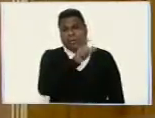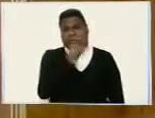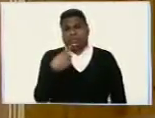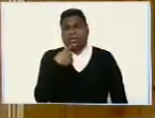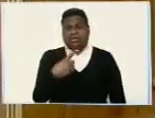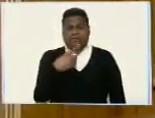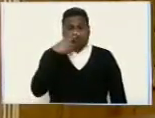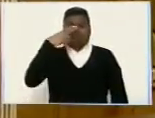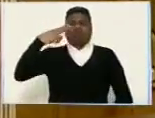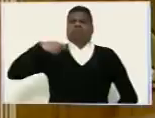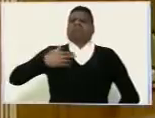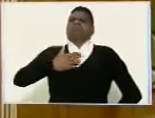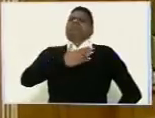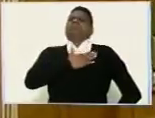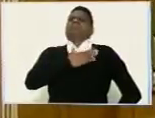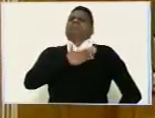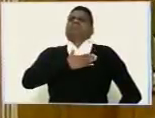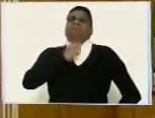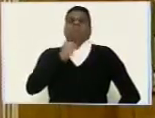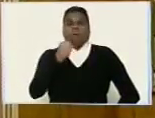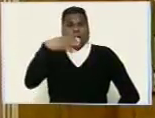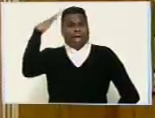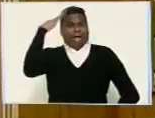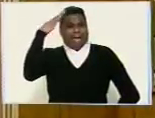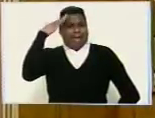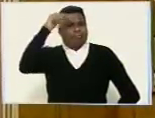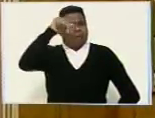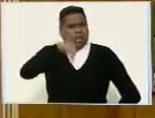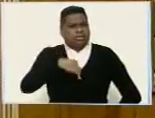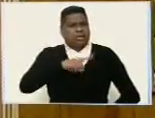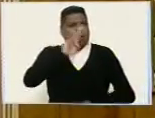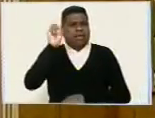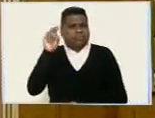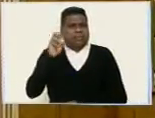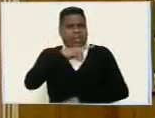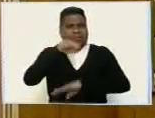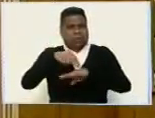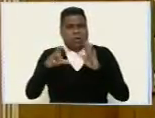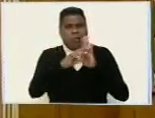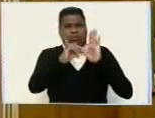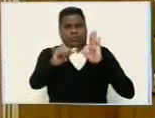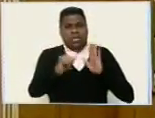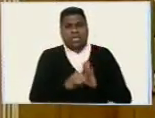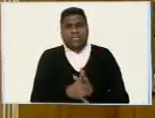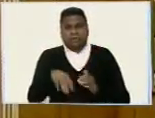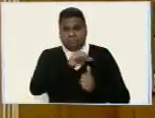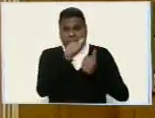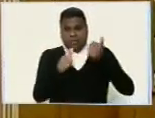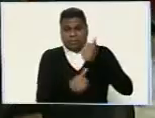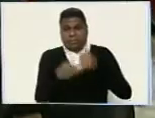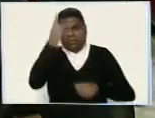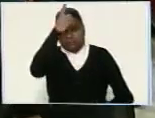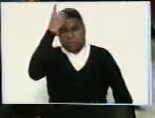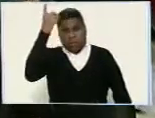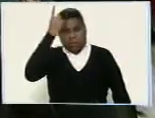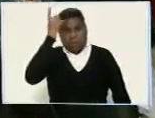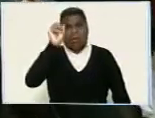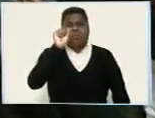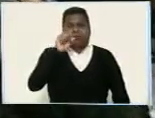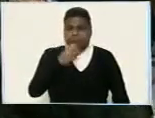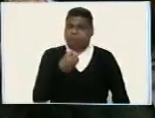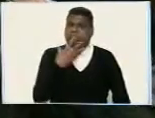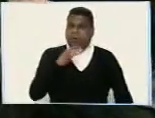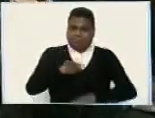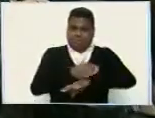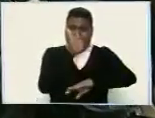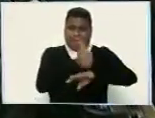mucho orgullo, porque sabemos que desde la Asamblea Nacional Constituyente, bajo la presidencia del compatriota Diosdado Cabello y